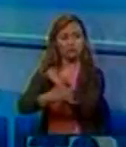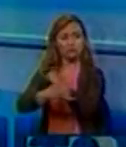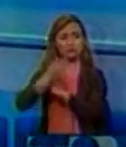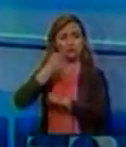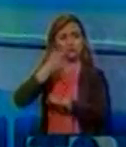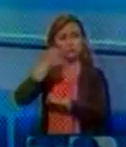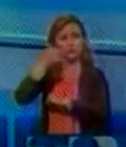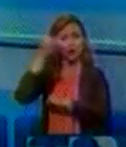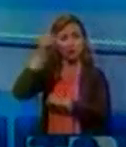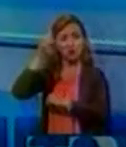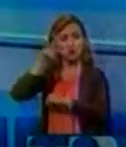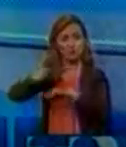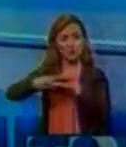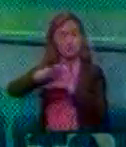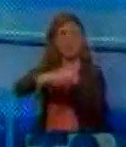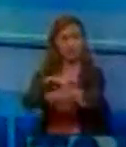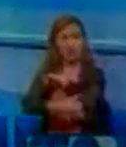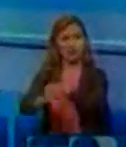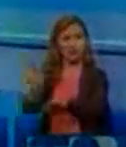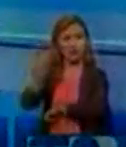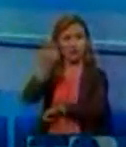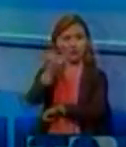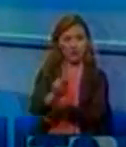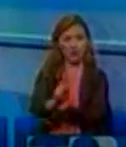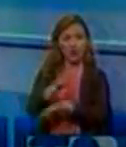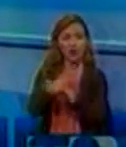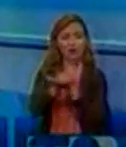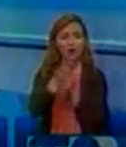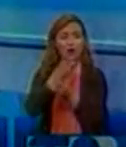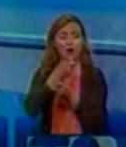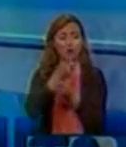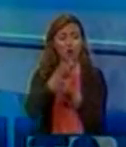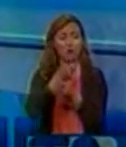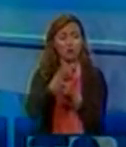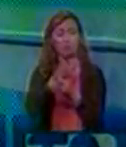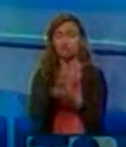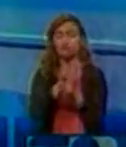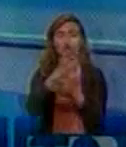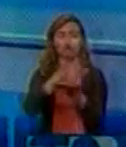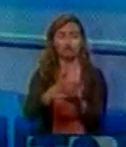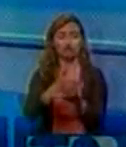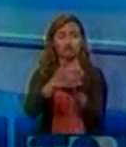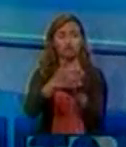pronunciarse y acusar al Reino Unido de estrangular la libertad con esta decisión.